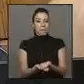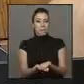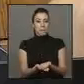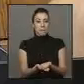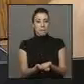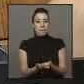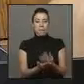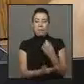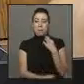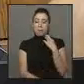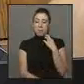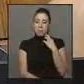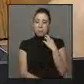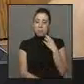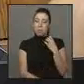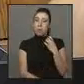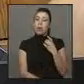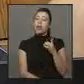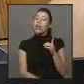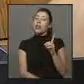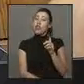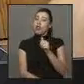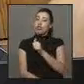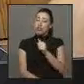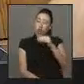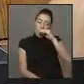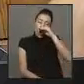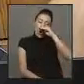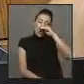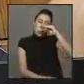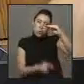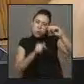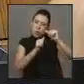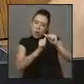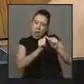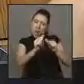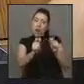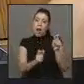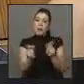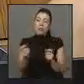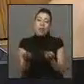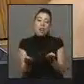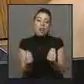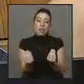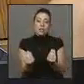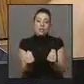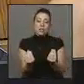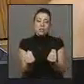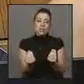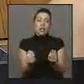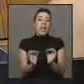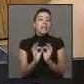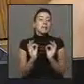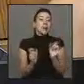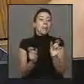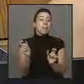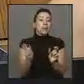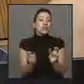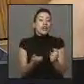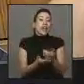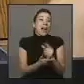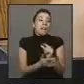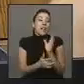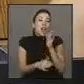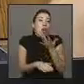Porque no solamente en los sectores rurales la gente necesita, y sobre todo la gente humilde que no tiene vehículos propios,